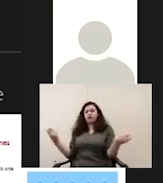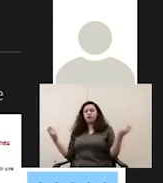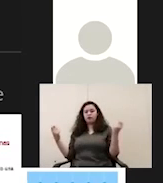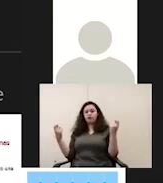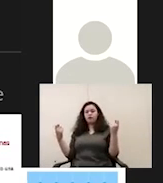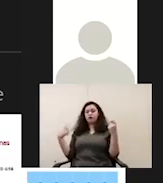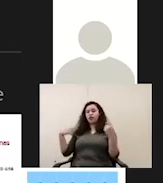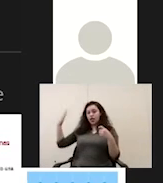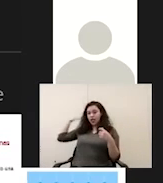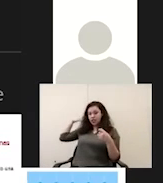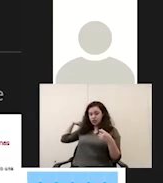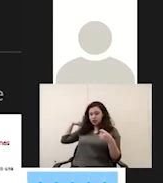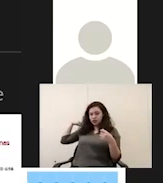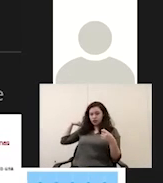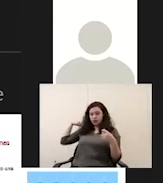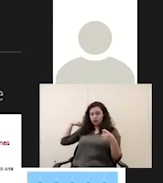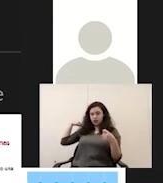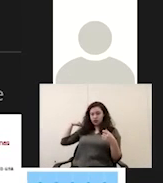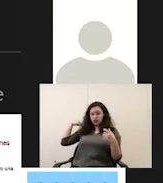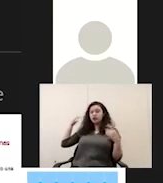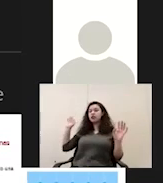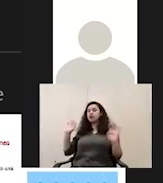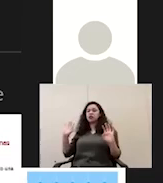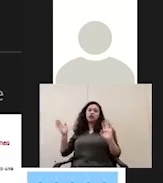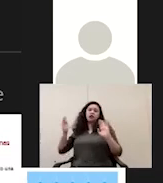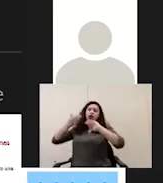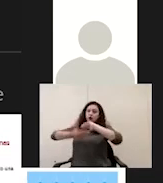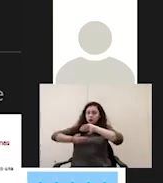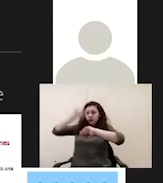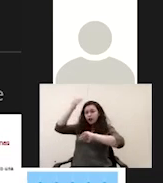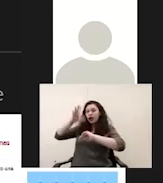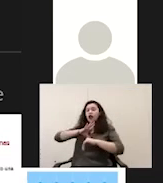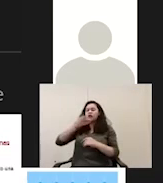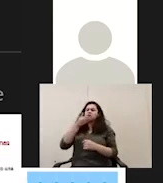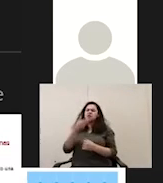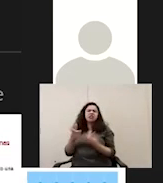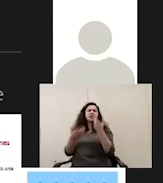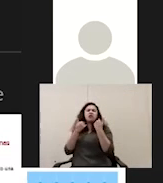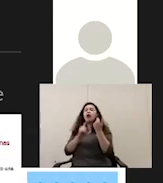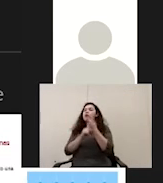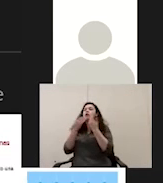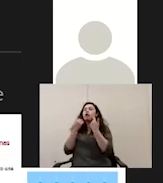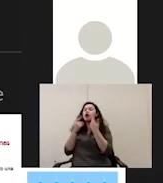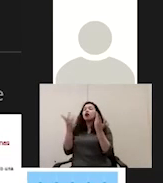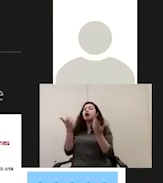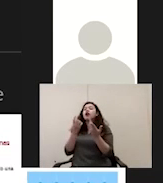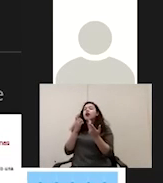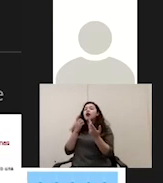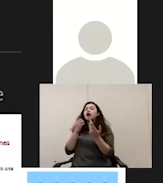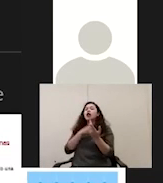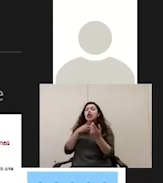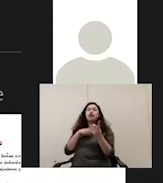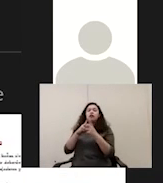de atrás esté limitada por una barrera protectora, está bien. Si no, no hay ningún problema siempre y cuando se mantenga la sana